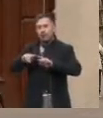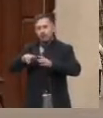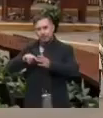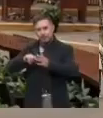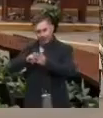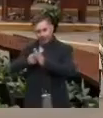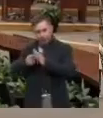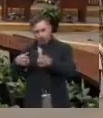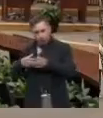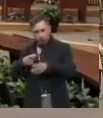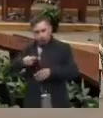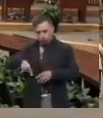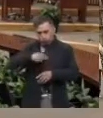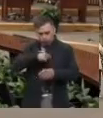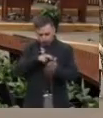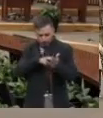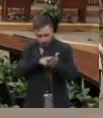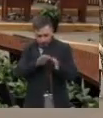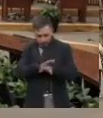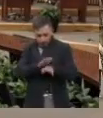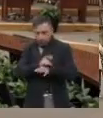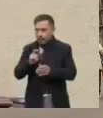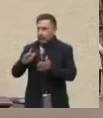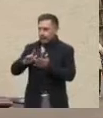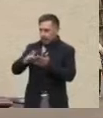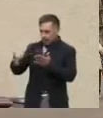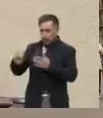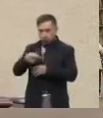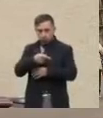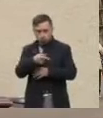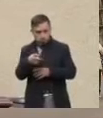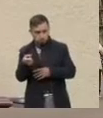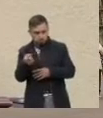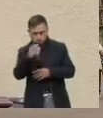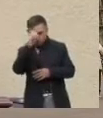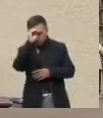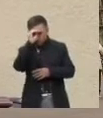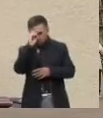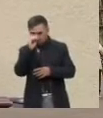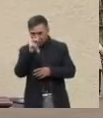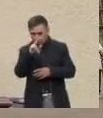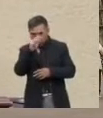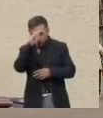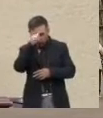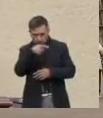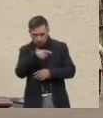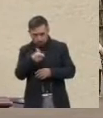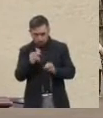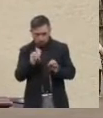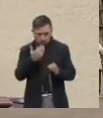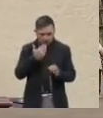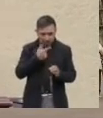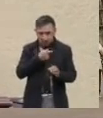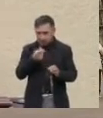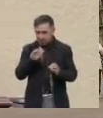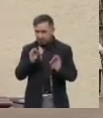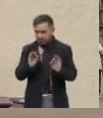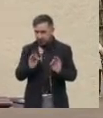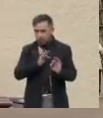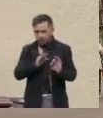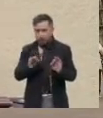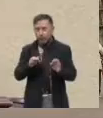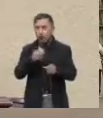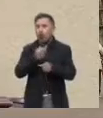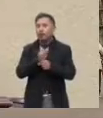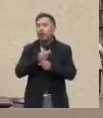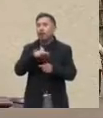Gracias. Gracias, consejera Fabiola. Me parece que al no haber habido consideraciones en contrario, podrían incluirse si no hay inconveniente en la votación en lo general en